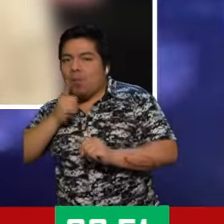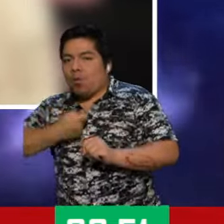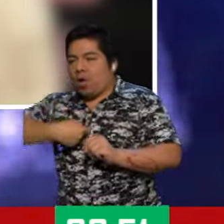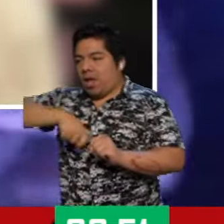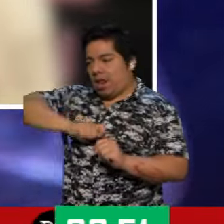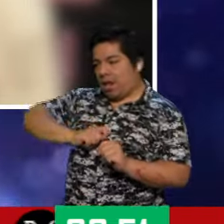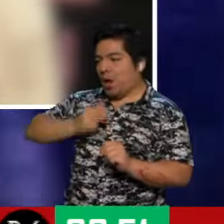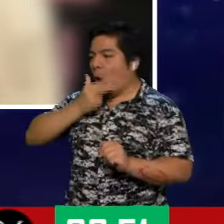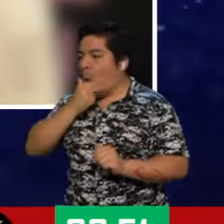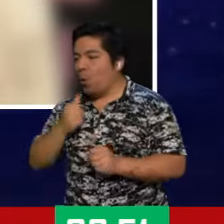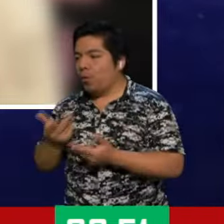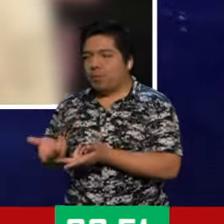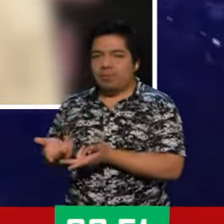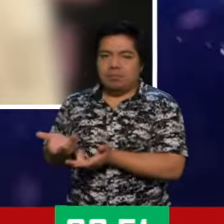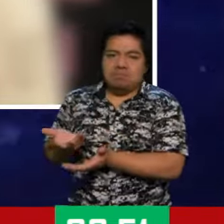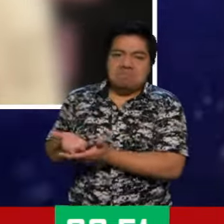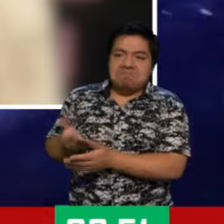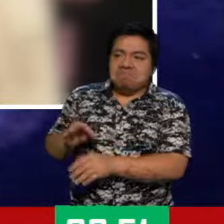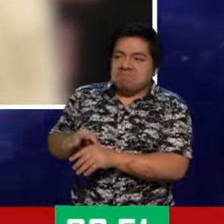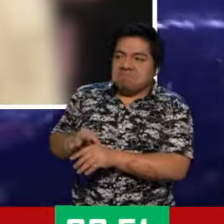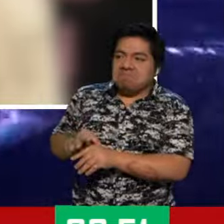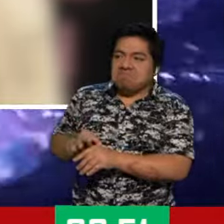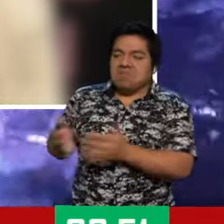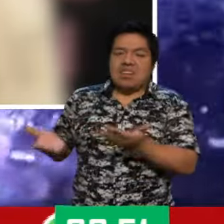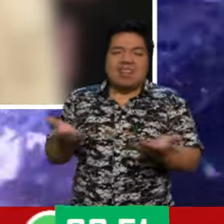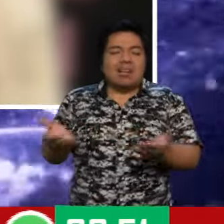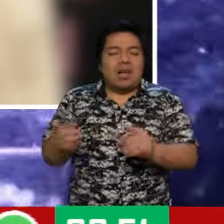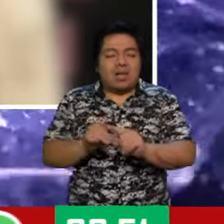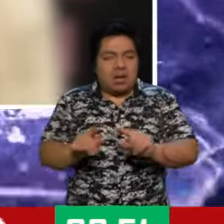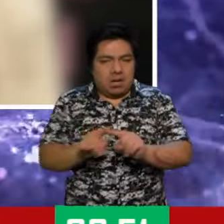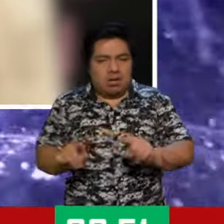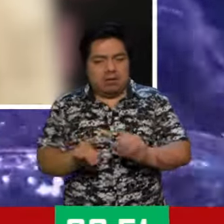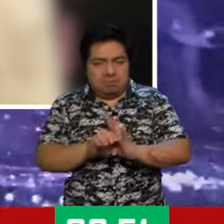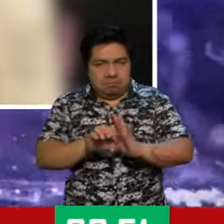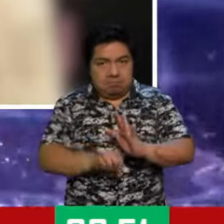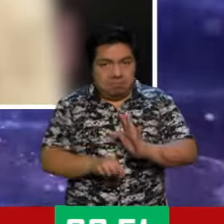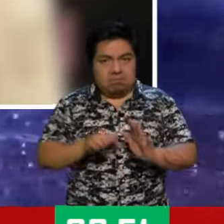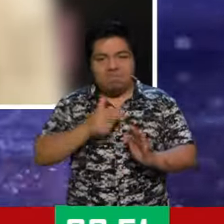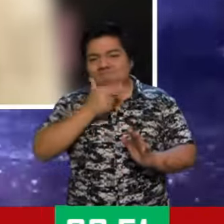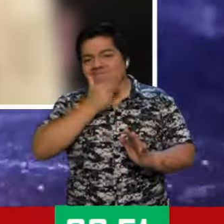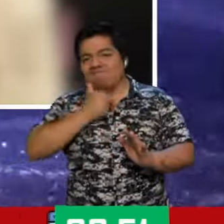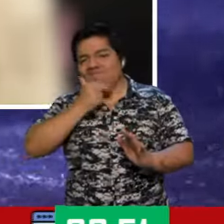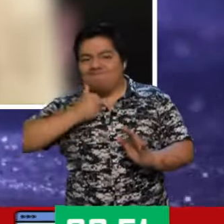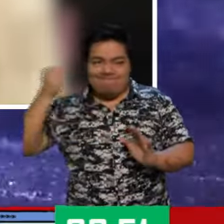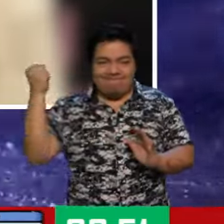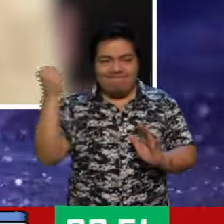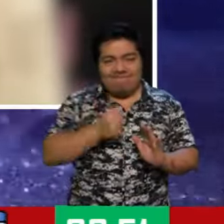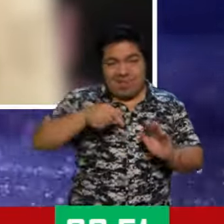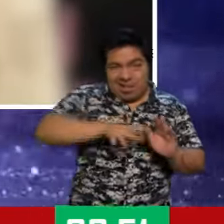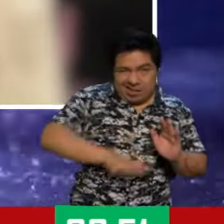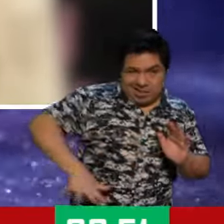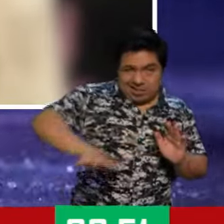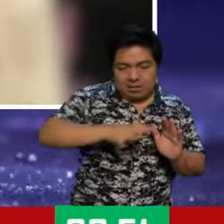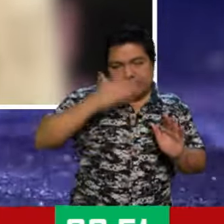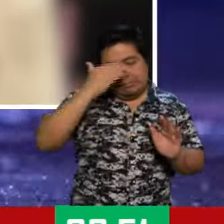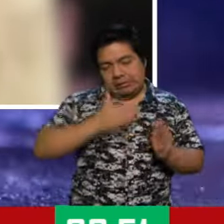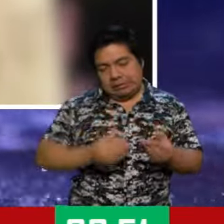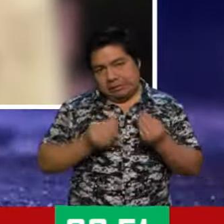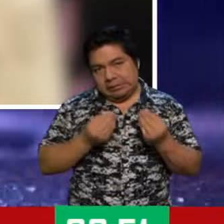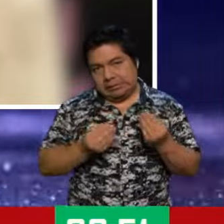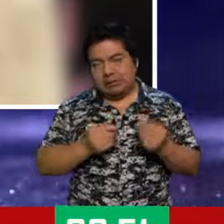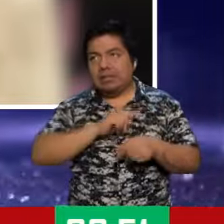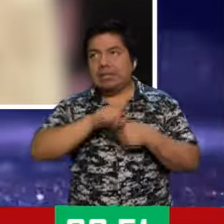también hay harta. No, pues bueno, es por diferentes situaciones, ¿no? Para empezar, pues el machismo que radica mucho en nuestra sociedad. Y también por